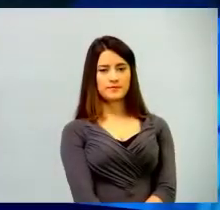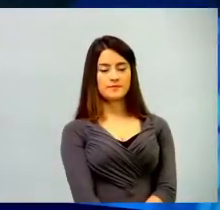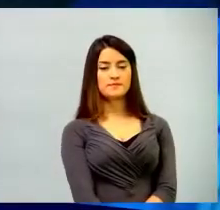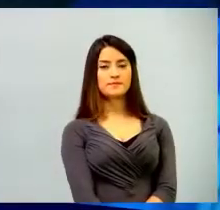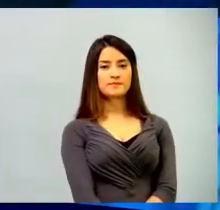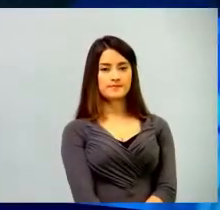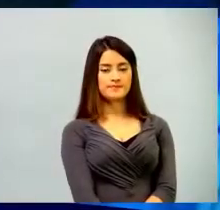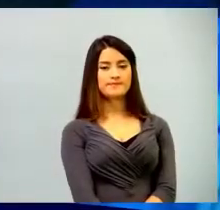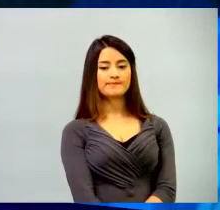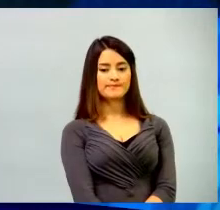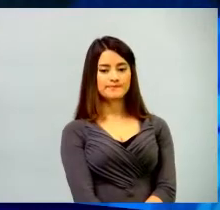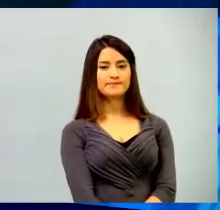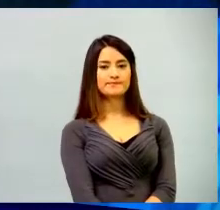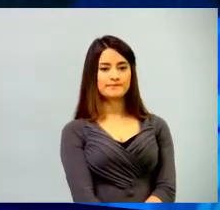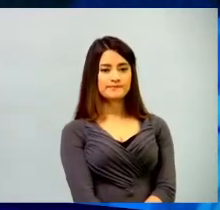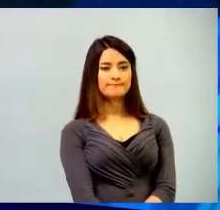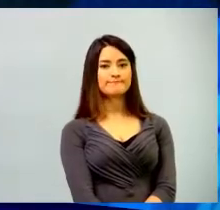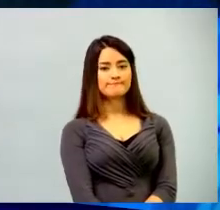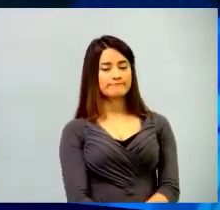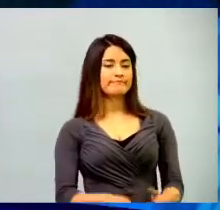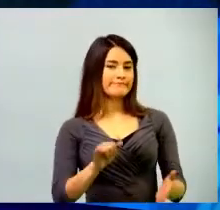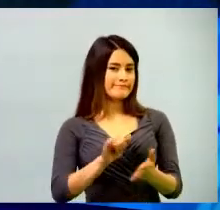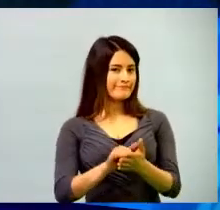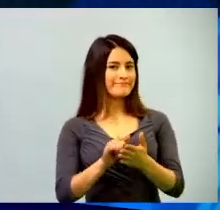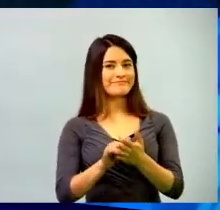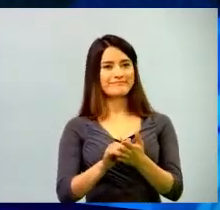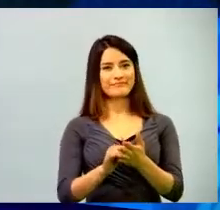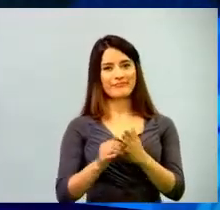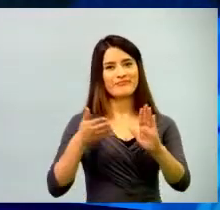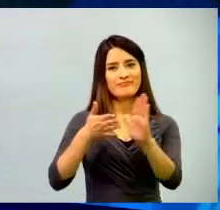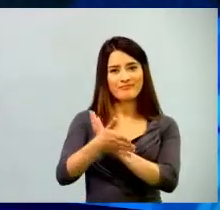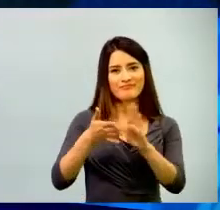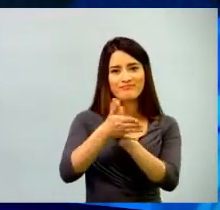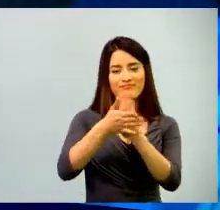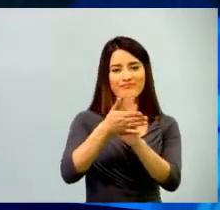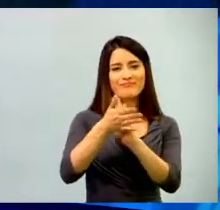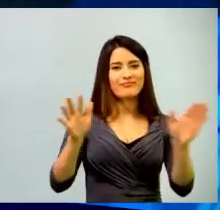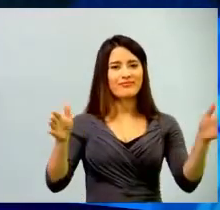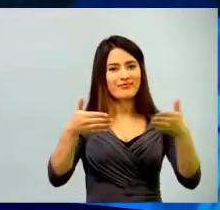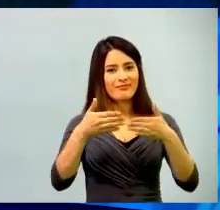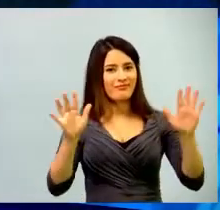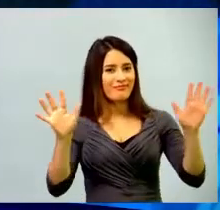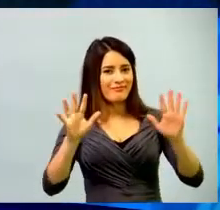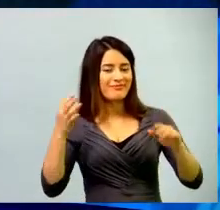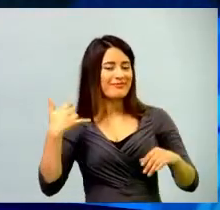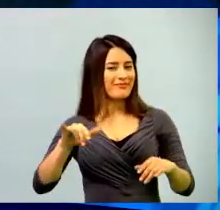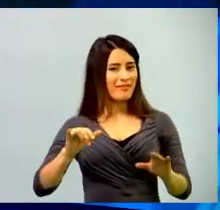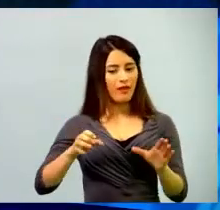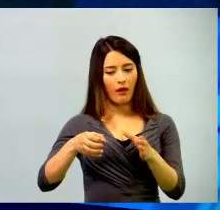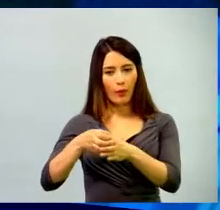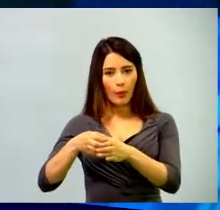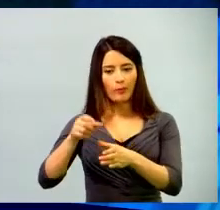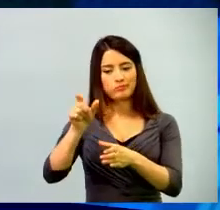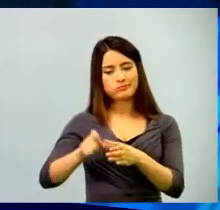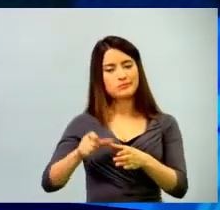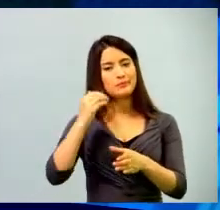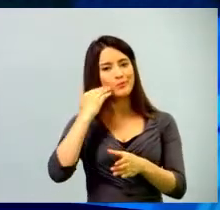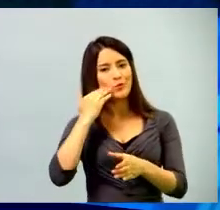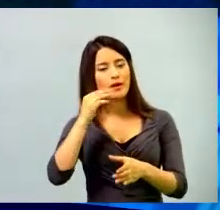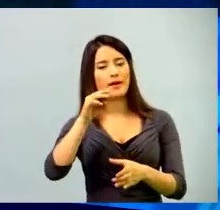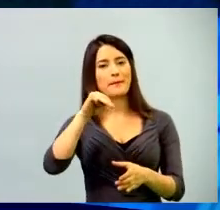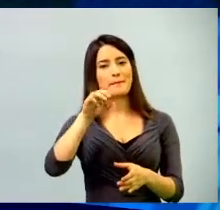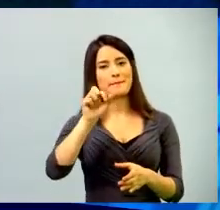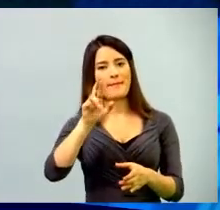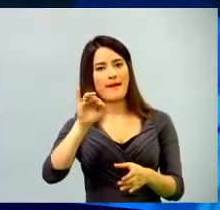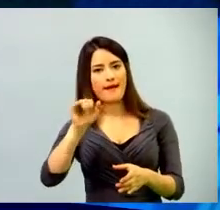Bueno, muy bien, pues esa era la despedida que nos hacía este fantástico equipo conformado por María Fernanda González,